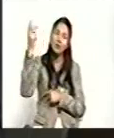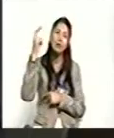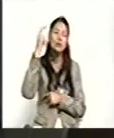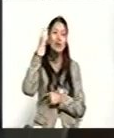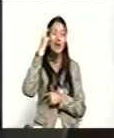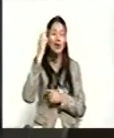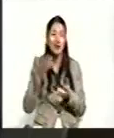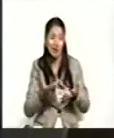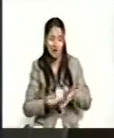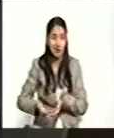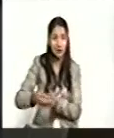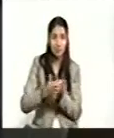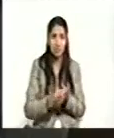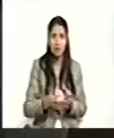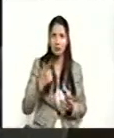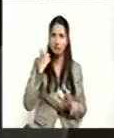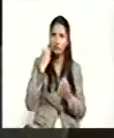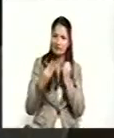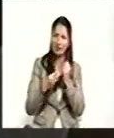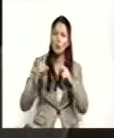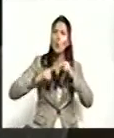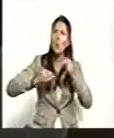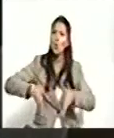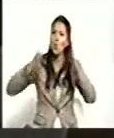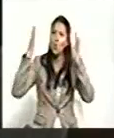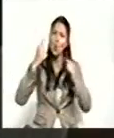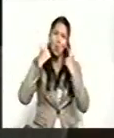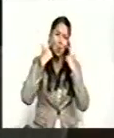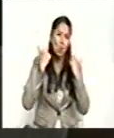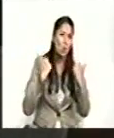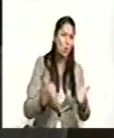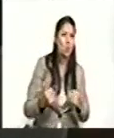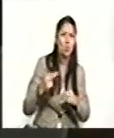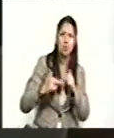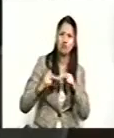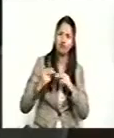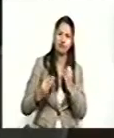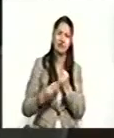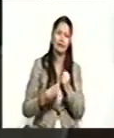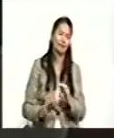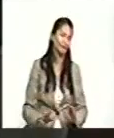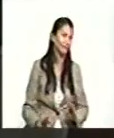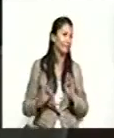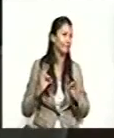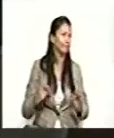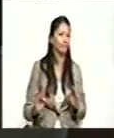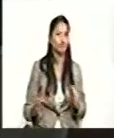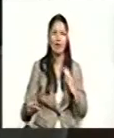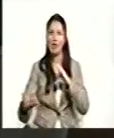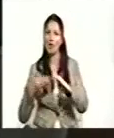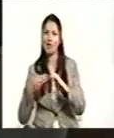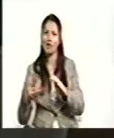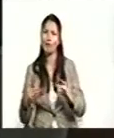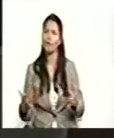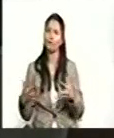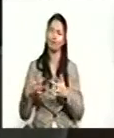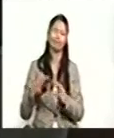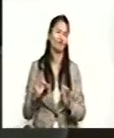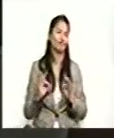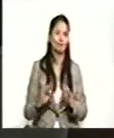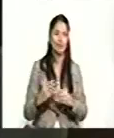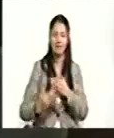Colombia con unas condiciones totalmente ajustadas a los requerimientos climáticos y